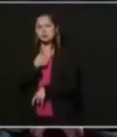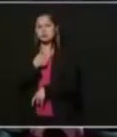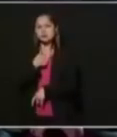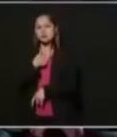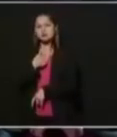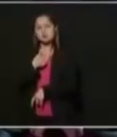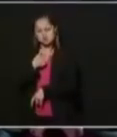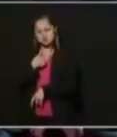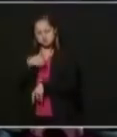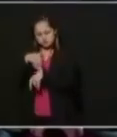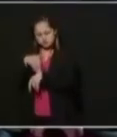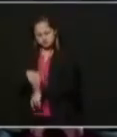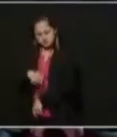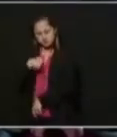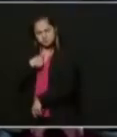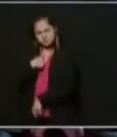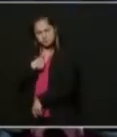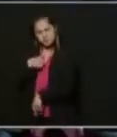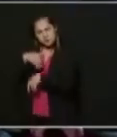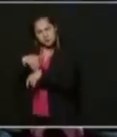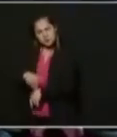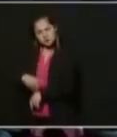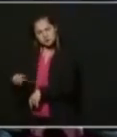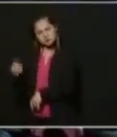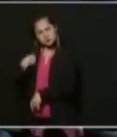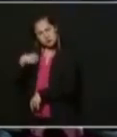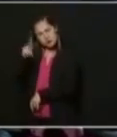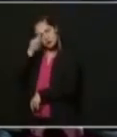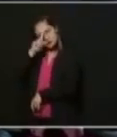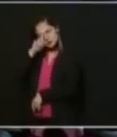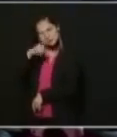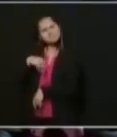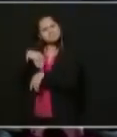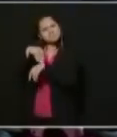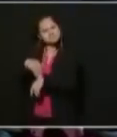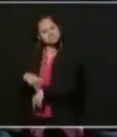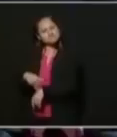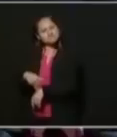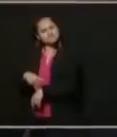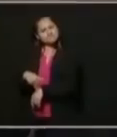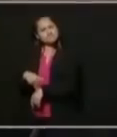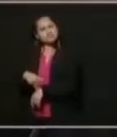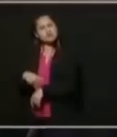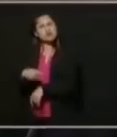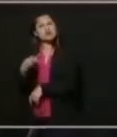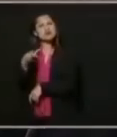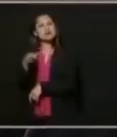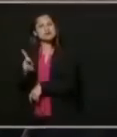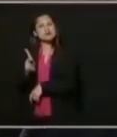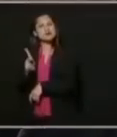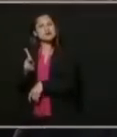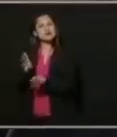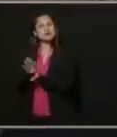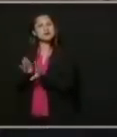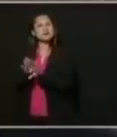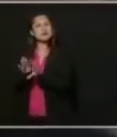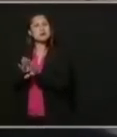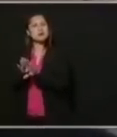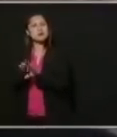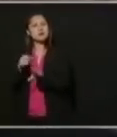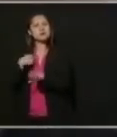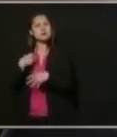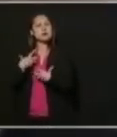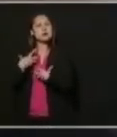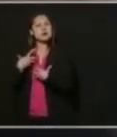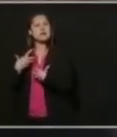haciendo caso a esas recomendaciones, pero no quiero dejarme atrapar. No quiero